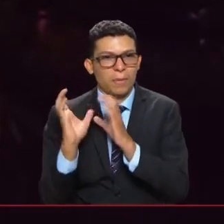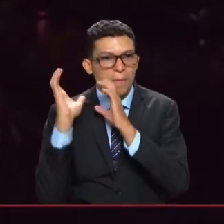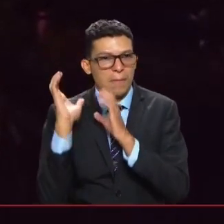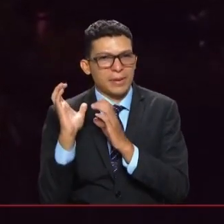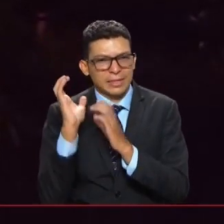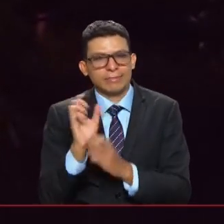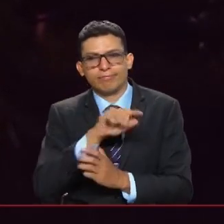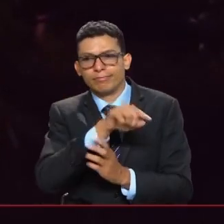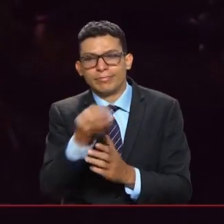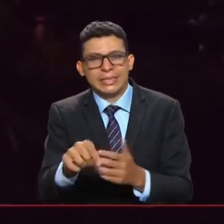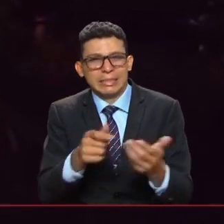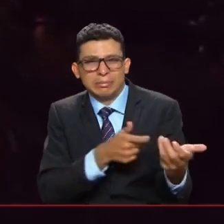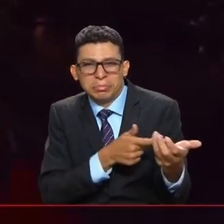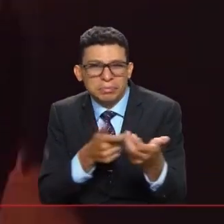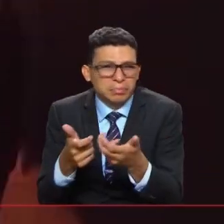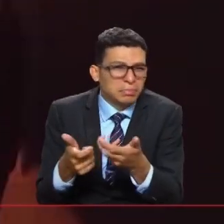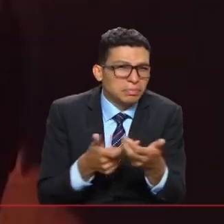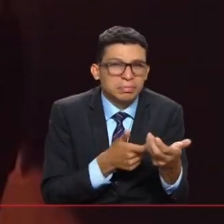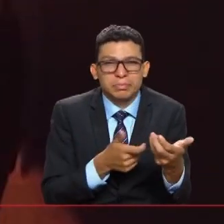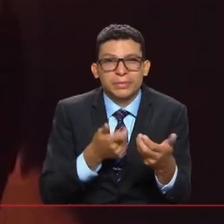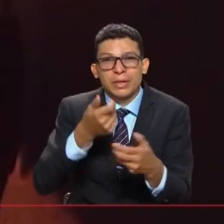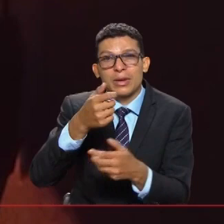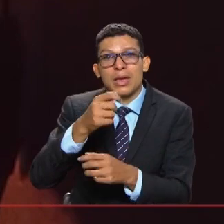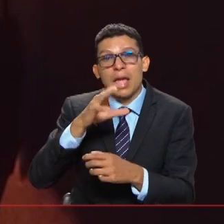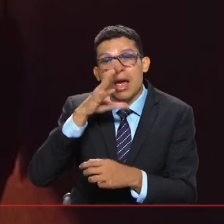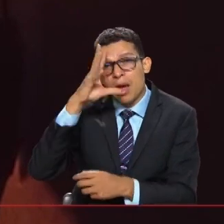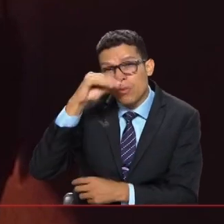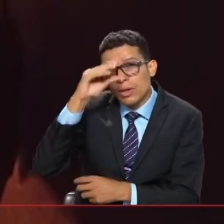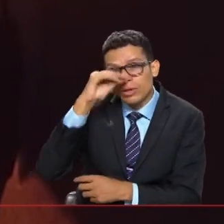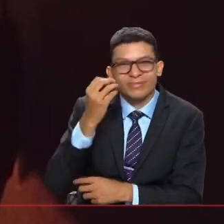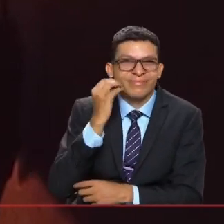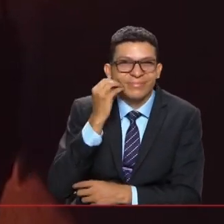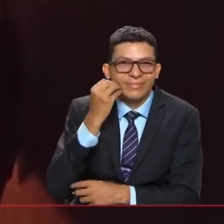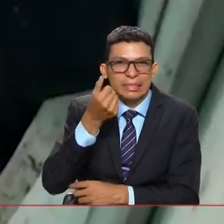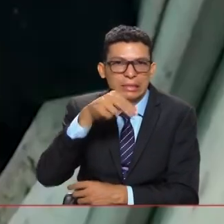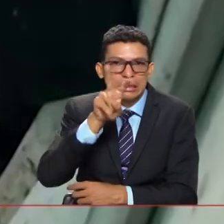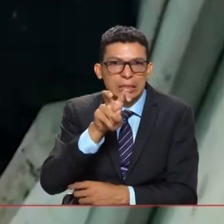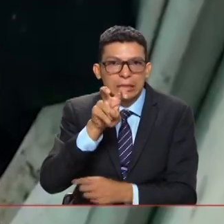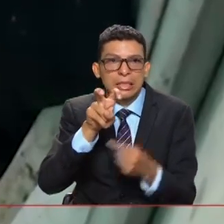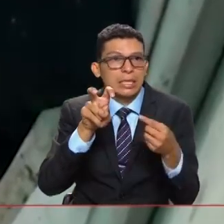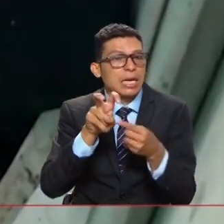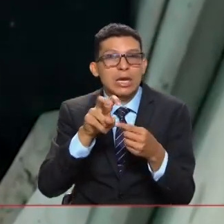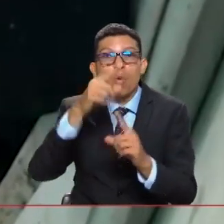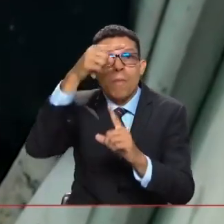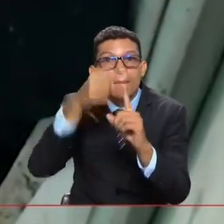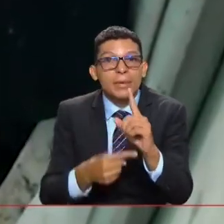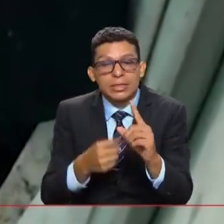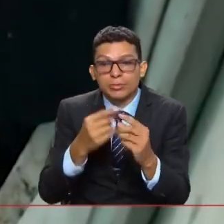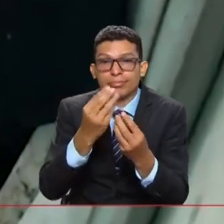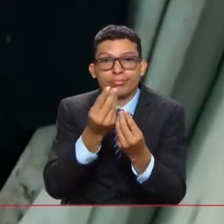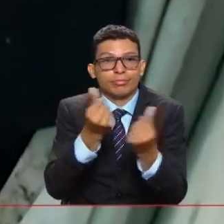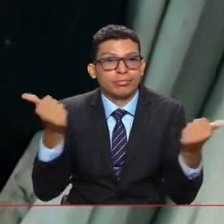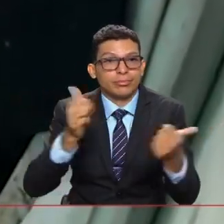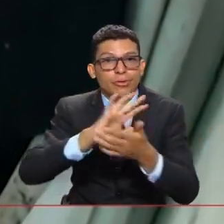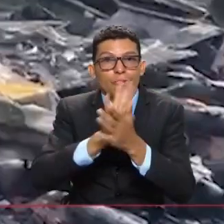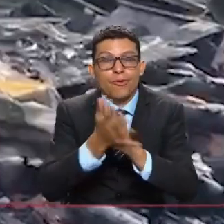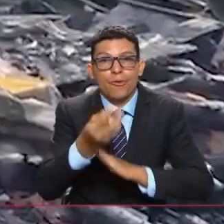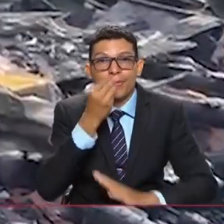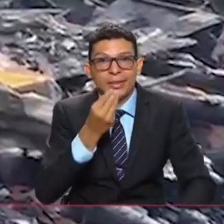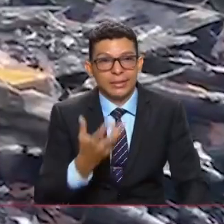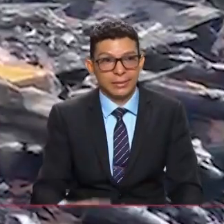la emergencia que deja 17 abuelitos sin sus utensilios y la remesa para un mes. Todo quedó reducido a